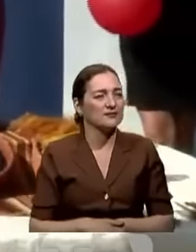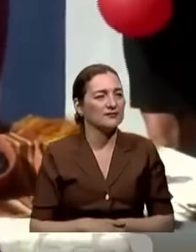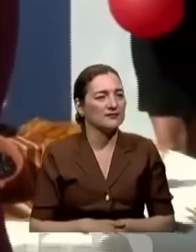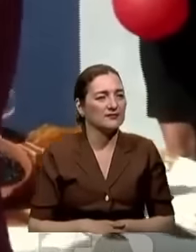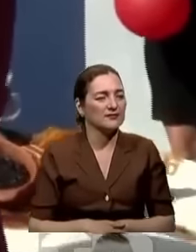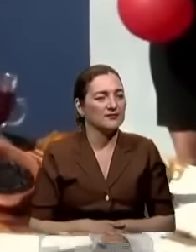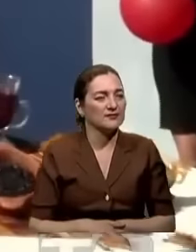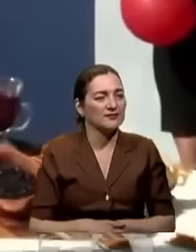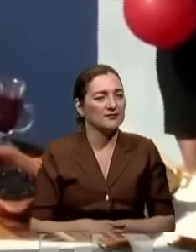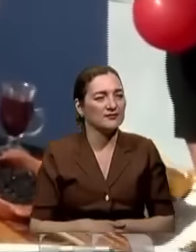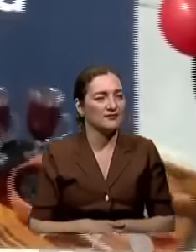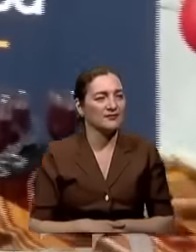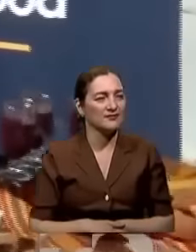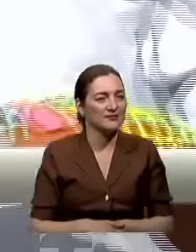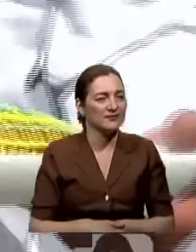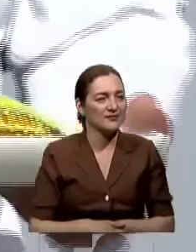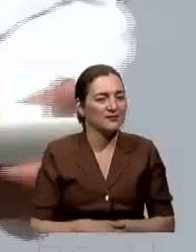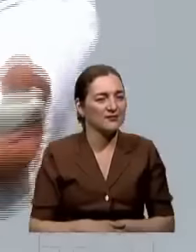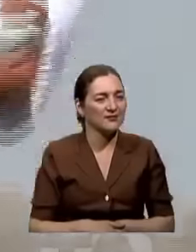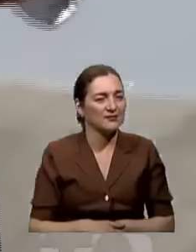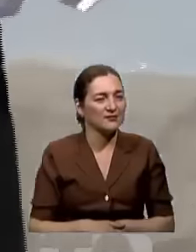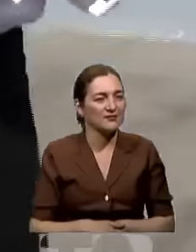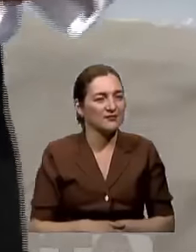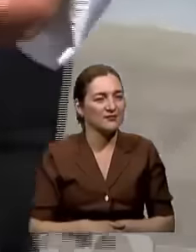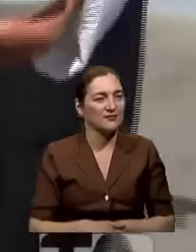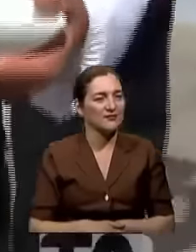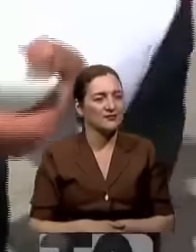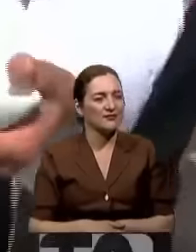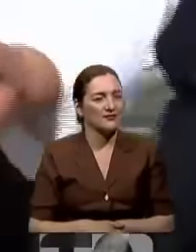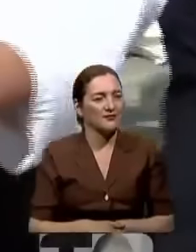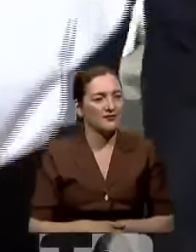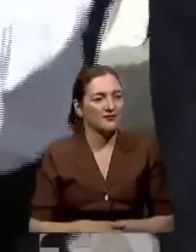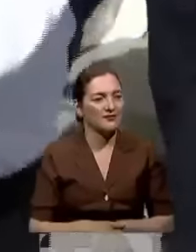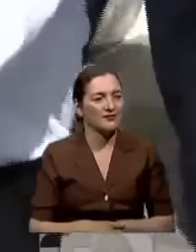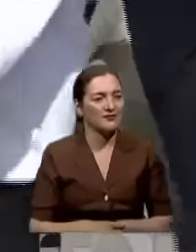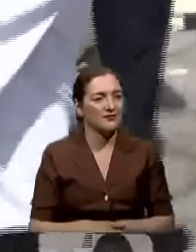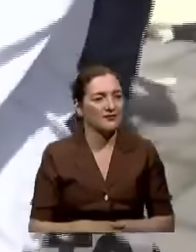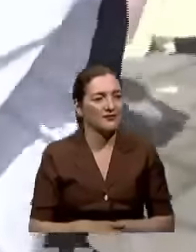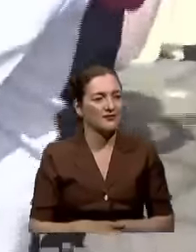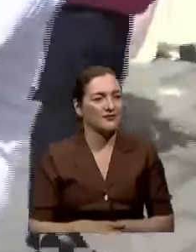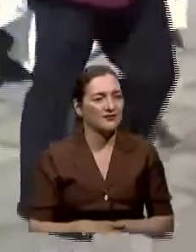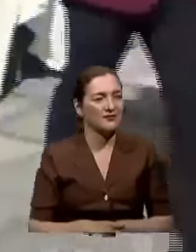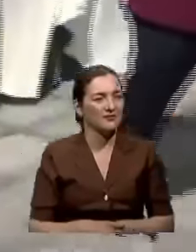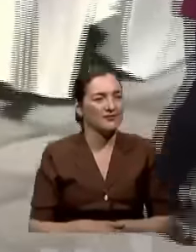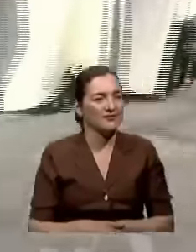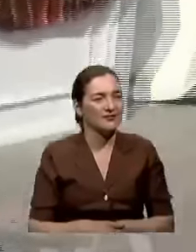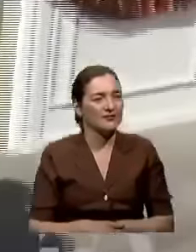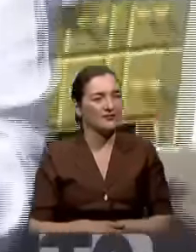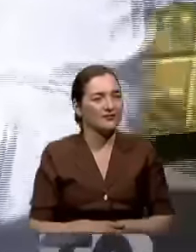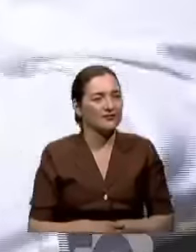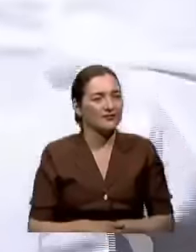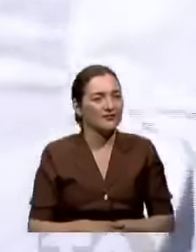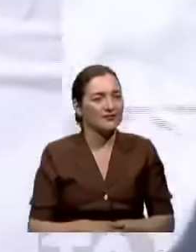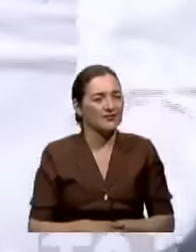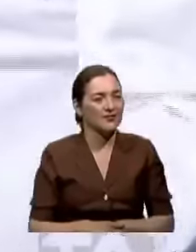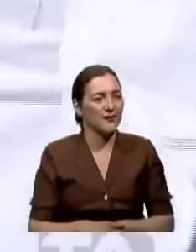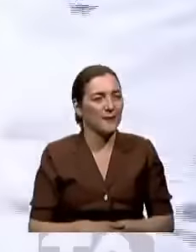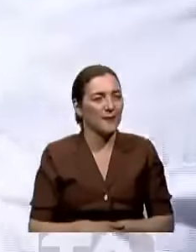lo que ha preparado Parking. Se va, nos vamos por este lado. Mientras ustedes sigan con las barras, por favor, nos vamos a